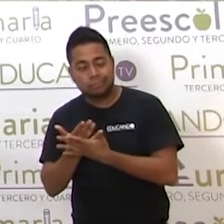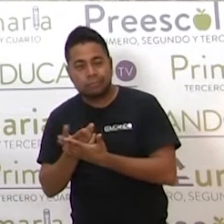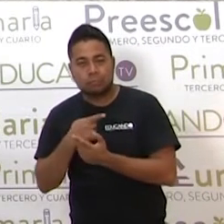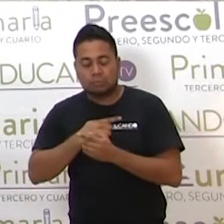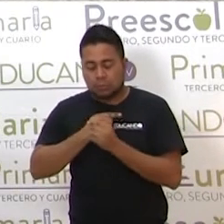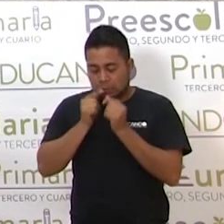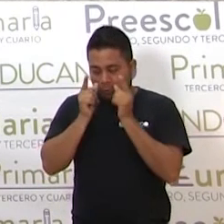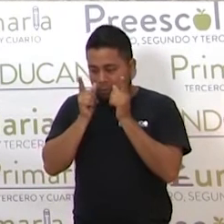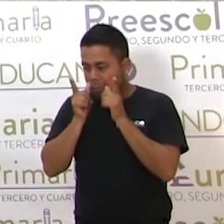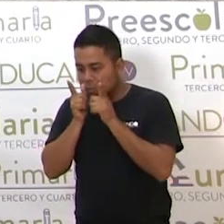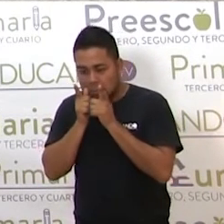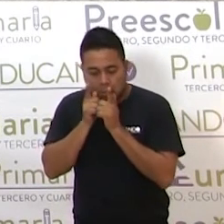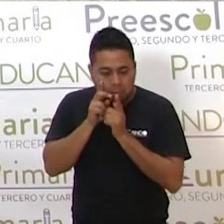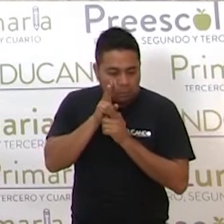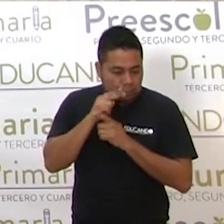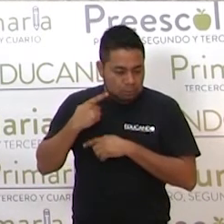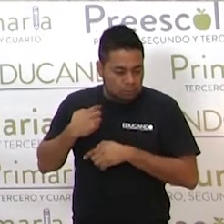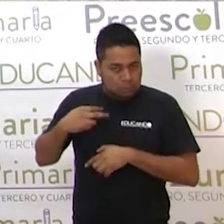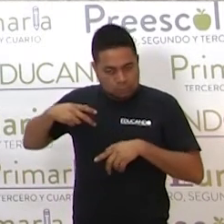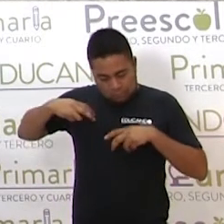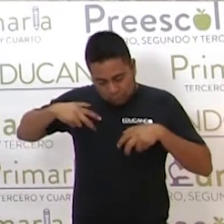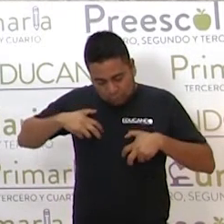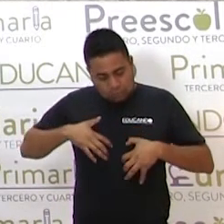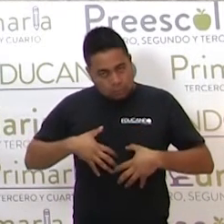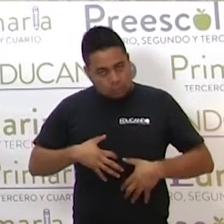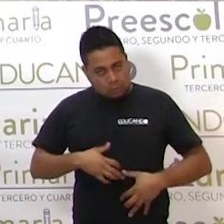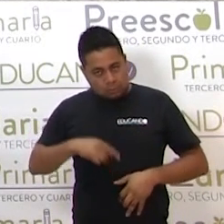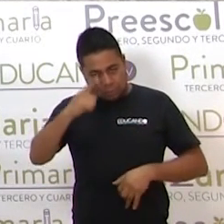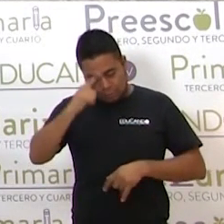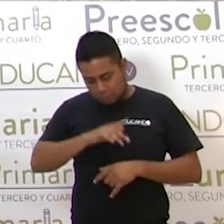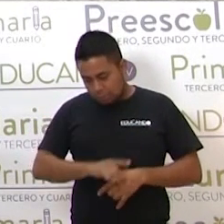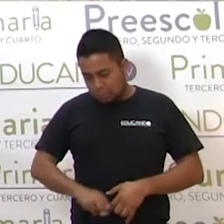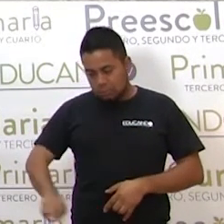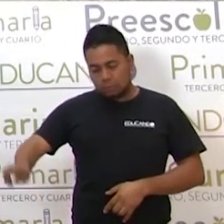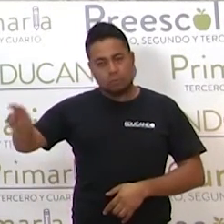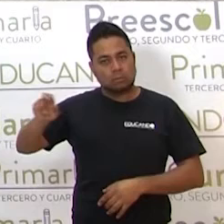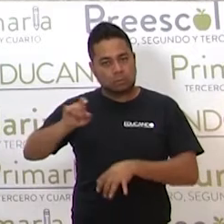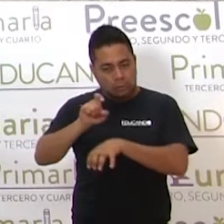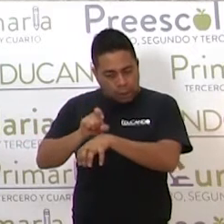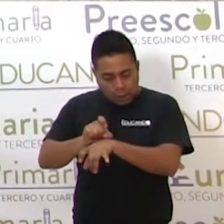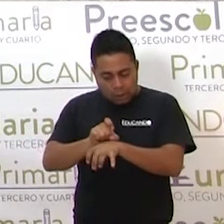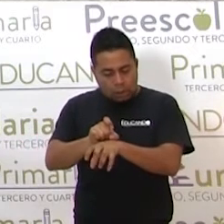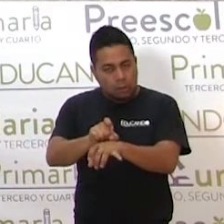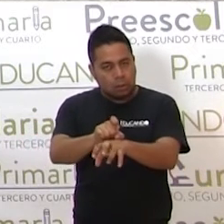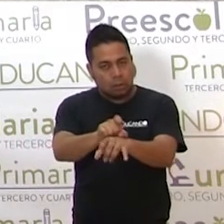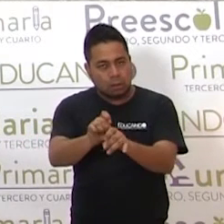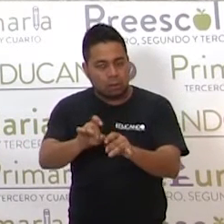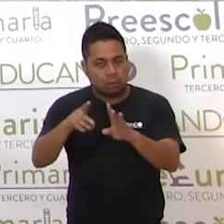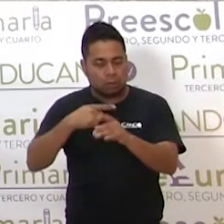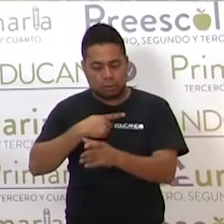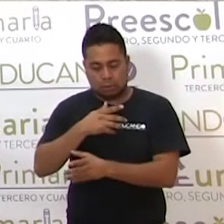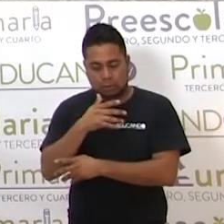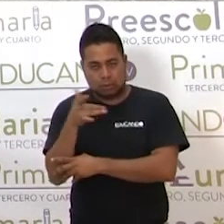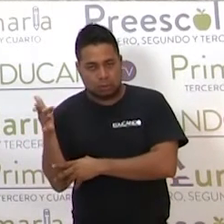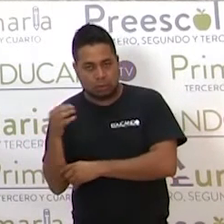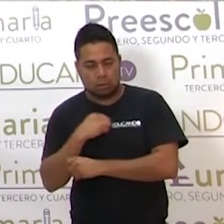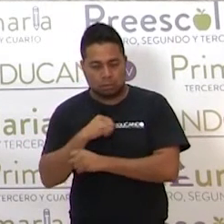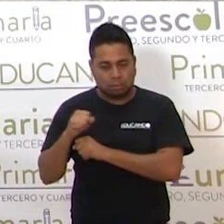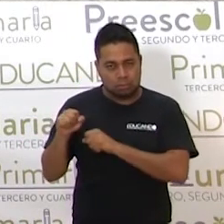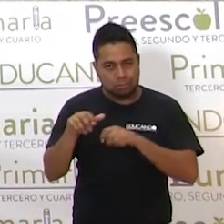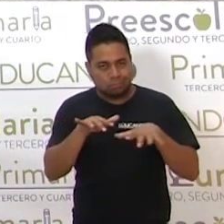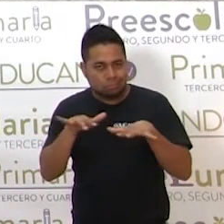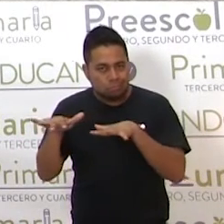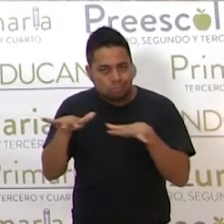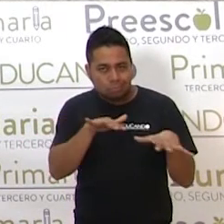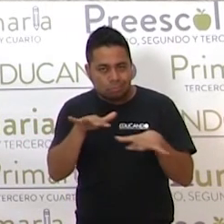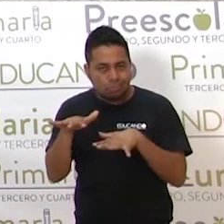recorrido por encima de uno hasta llegar al suelo. Porque si algún brazo se mueve o empieza a temblarle a